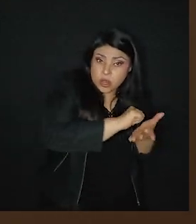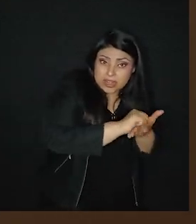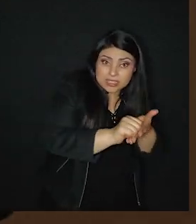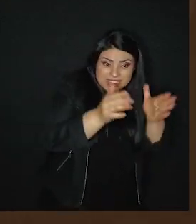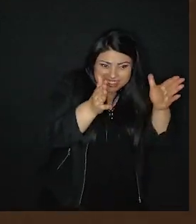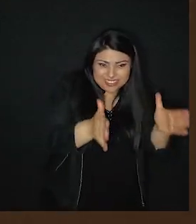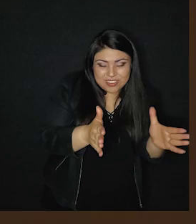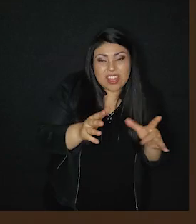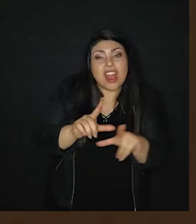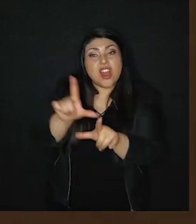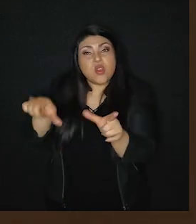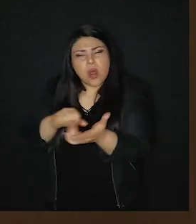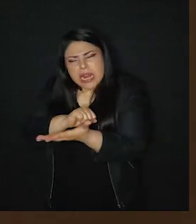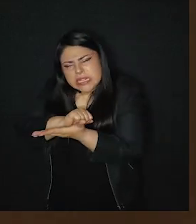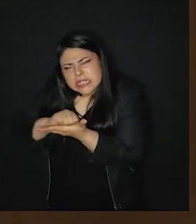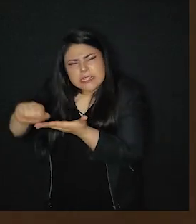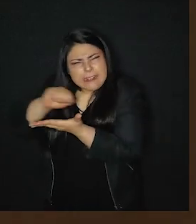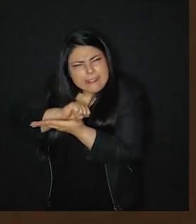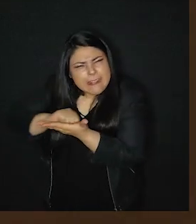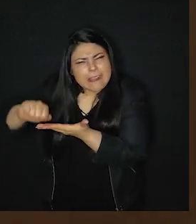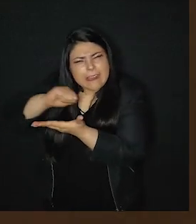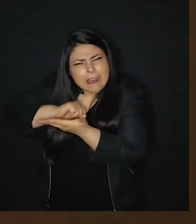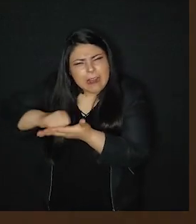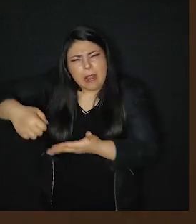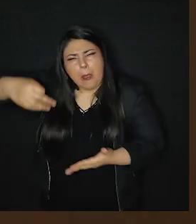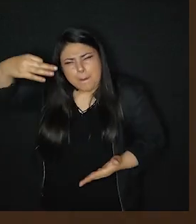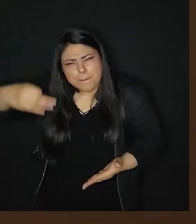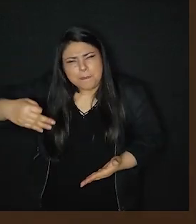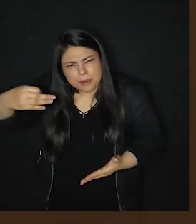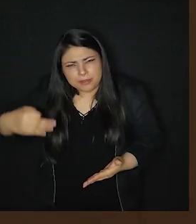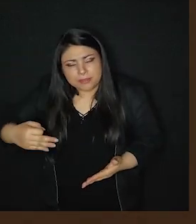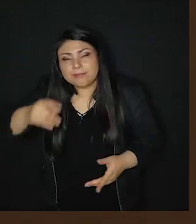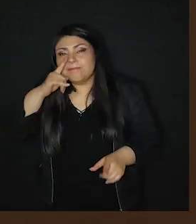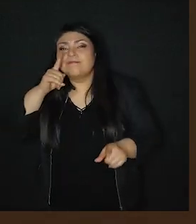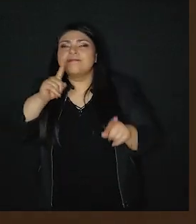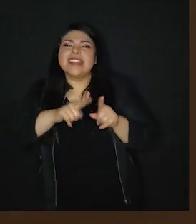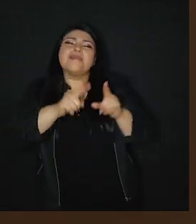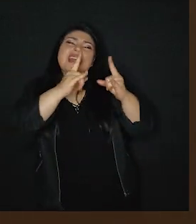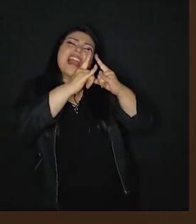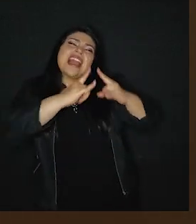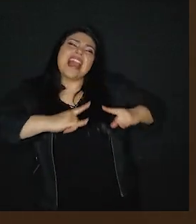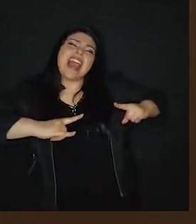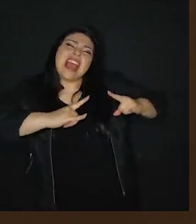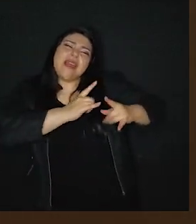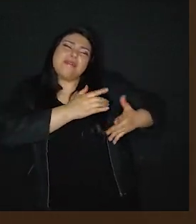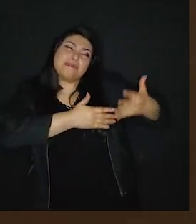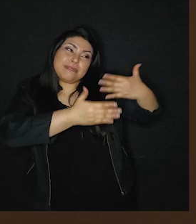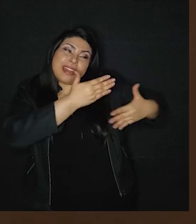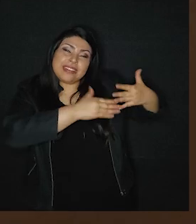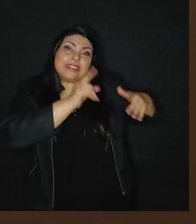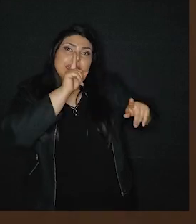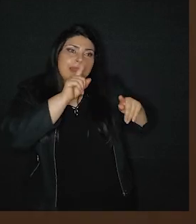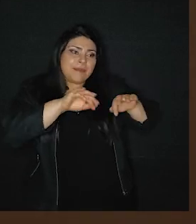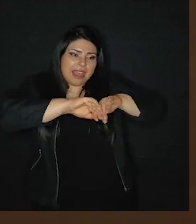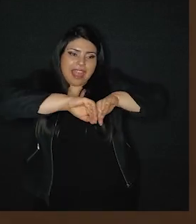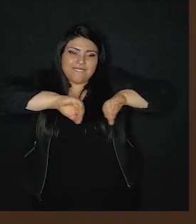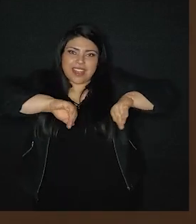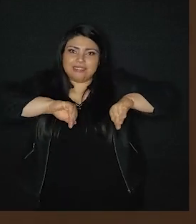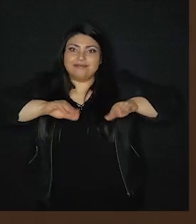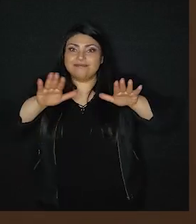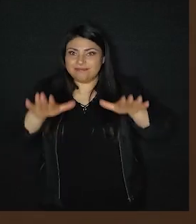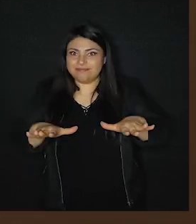santísimo en el tabernáculo estaba el lugar Santo el velo separará el lugar santísimo pero hay algo